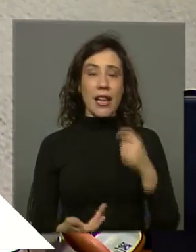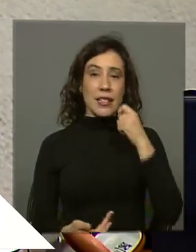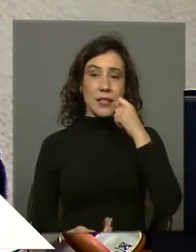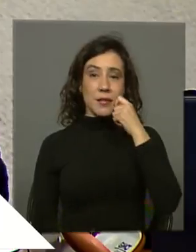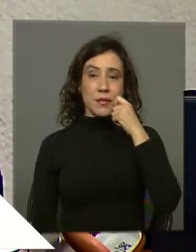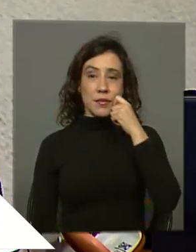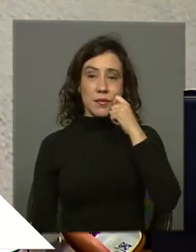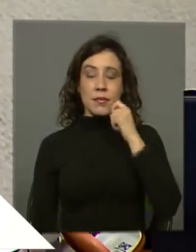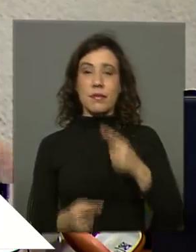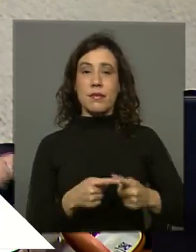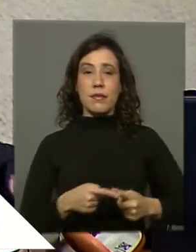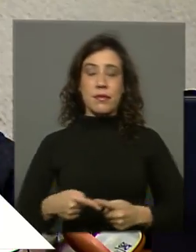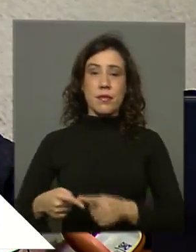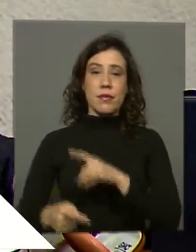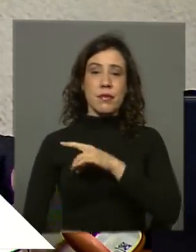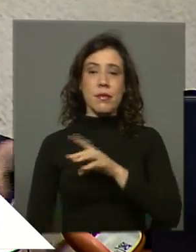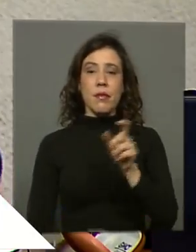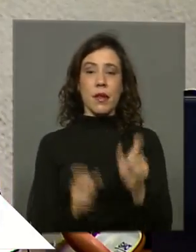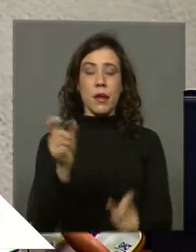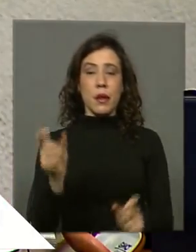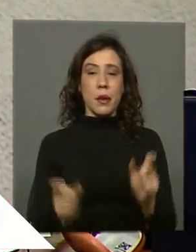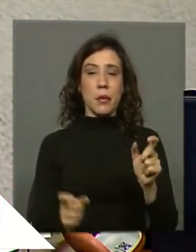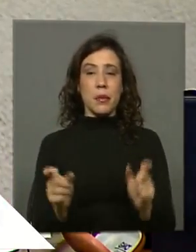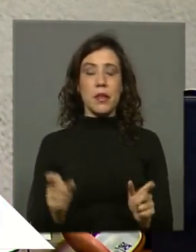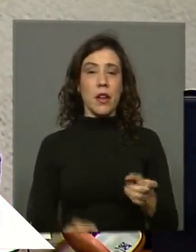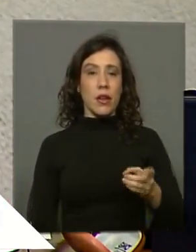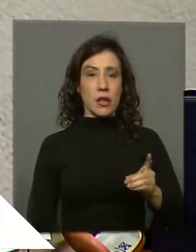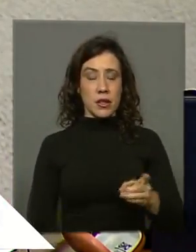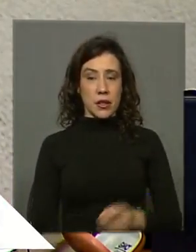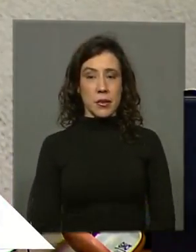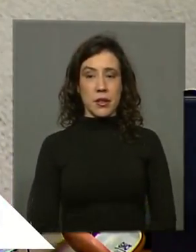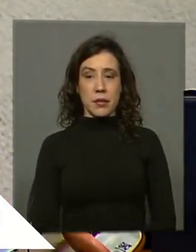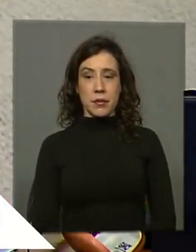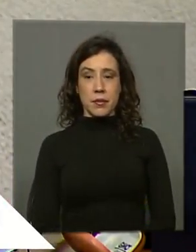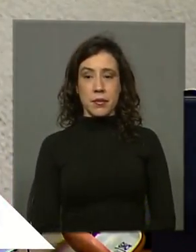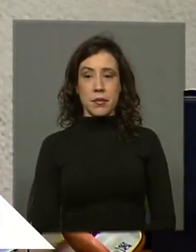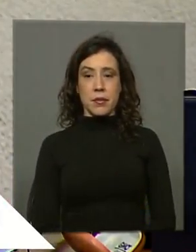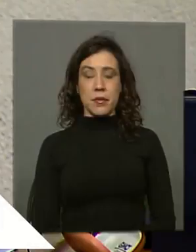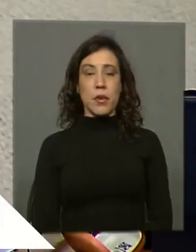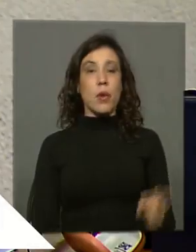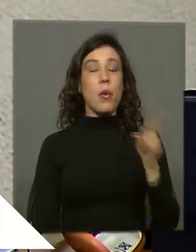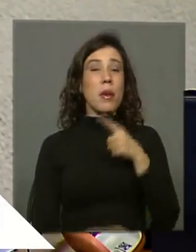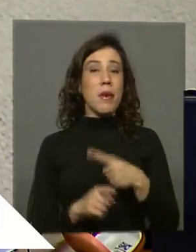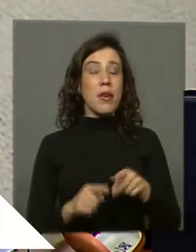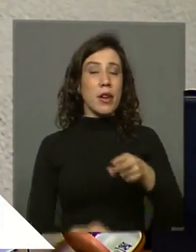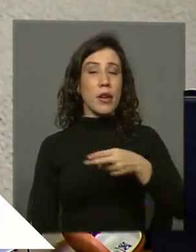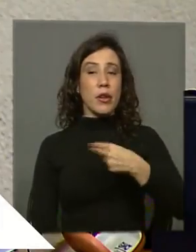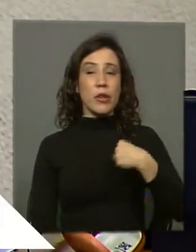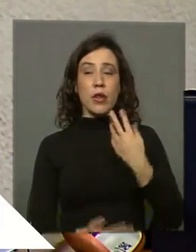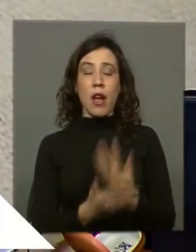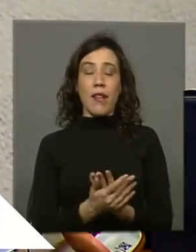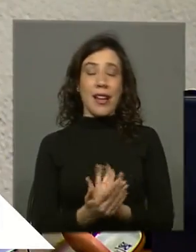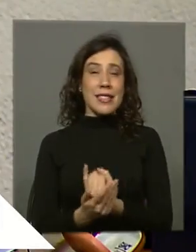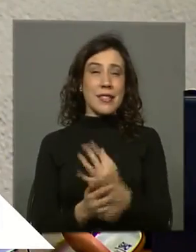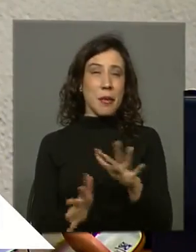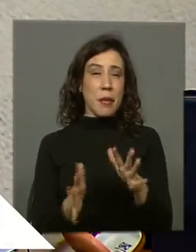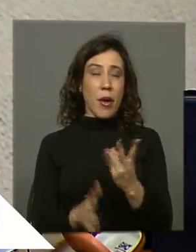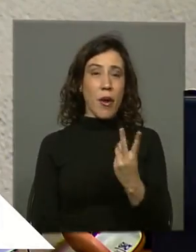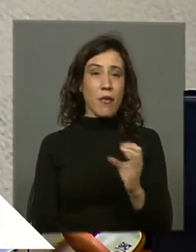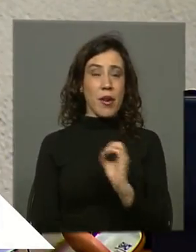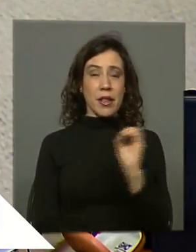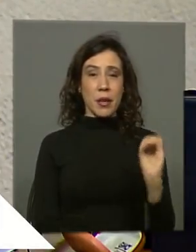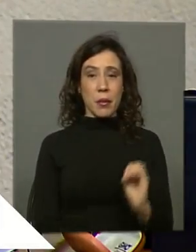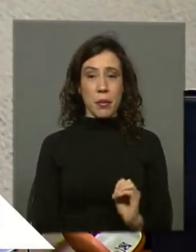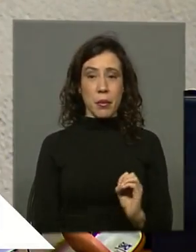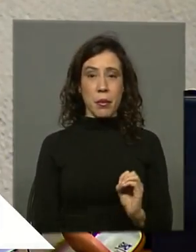en la sociedad chilena las personas con discapacidad la última vez nosotros teníamos la cifra de alrededor de un 20